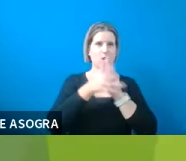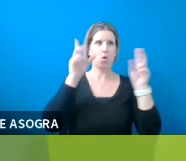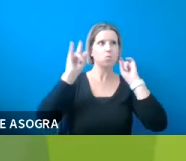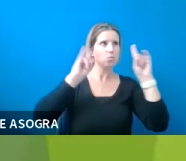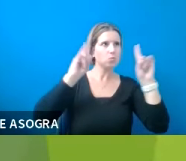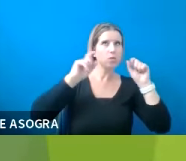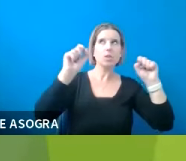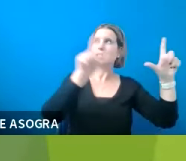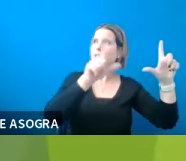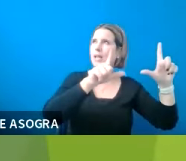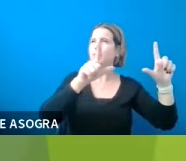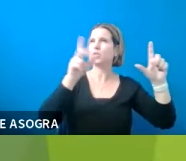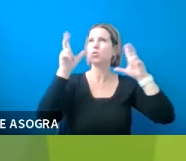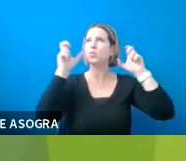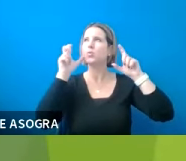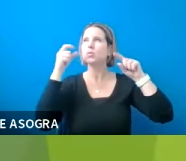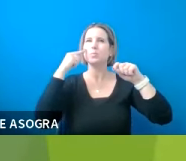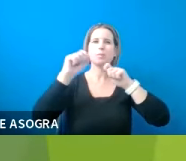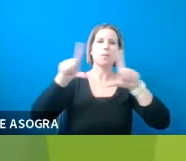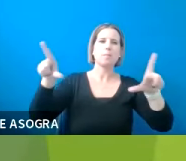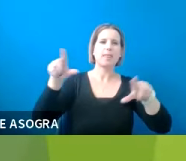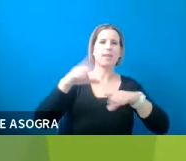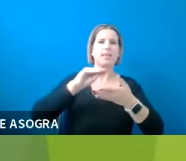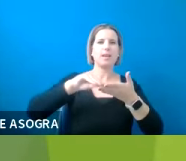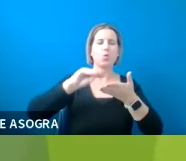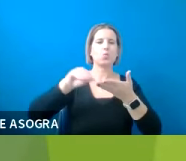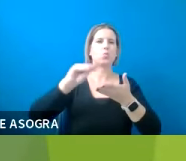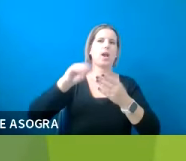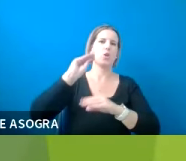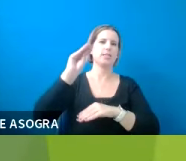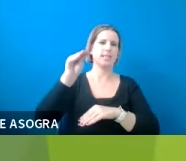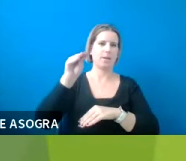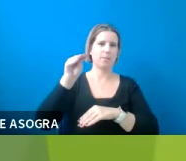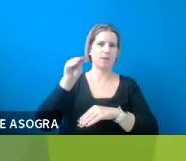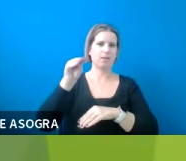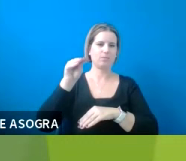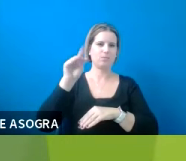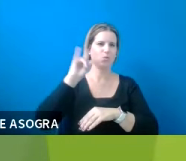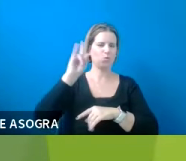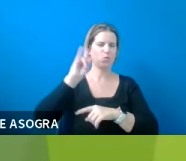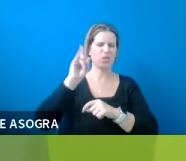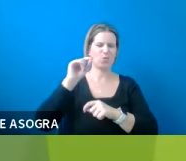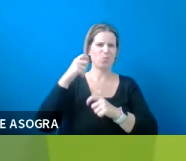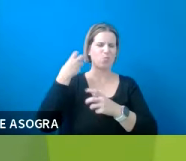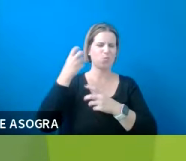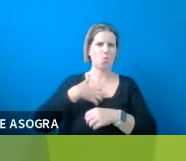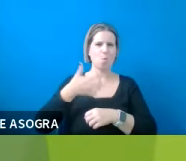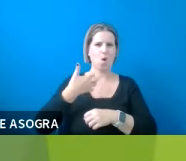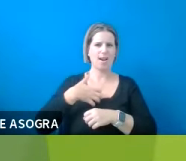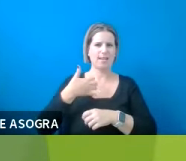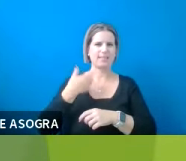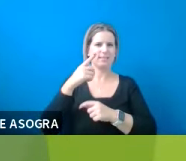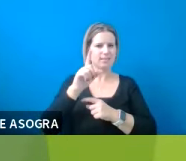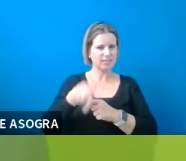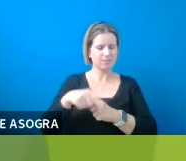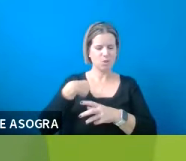televisor desde donde llaman a los pacientes, que es un sonido muy estridente y que tengo